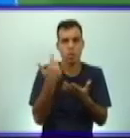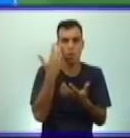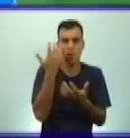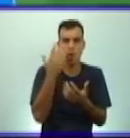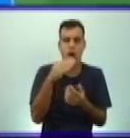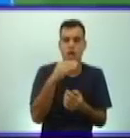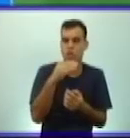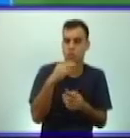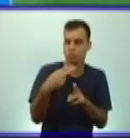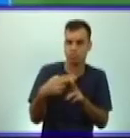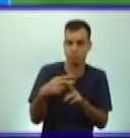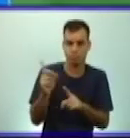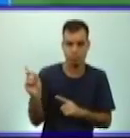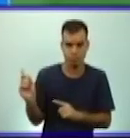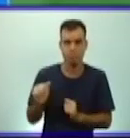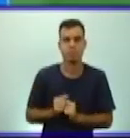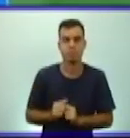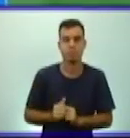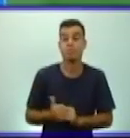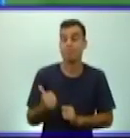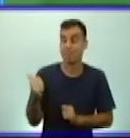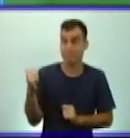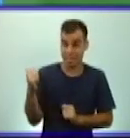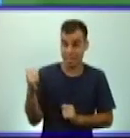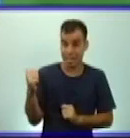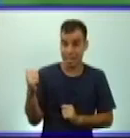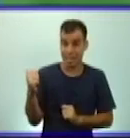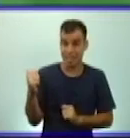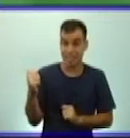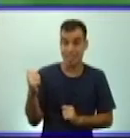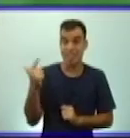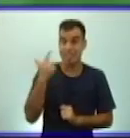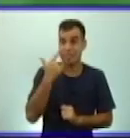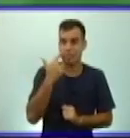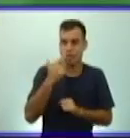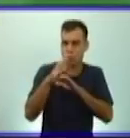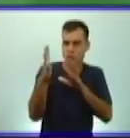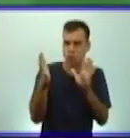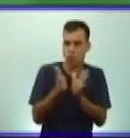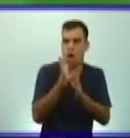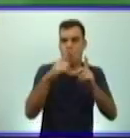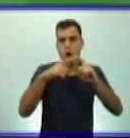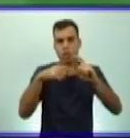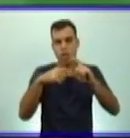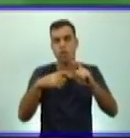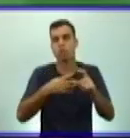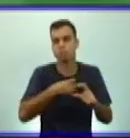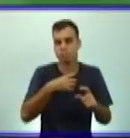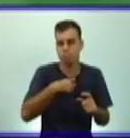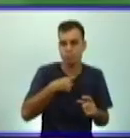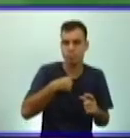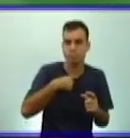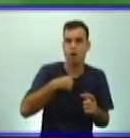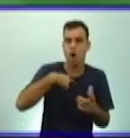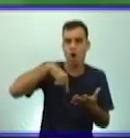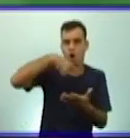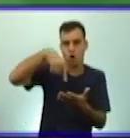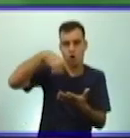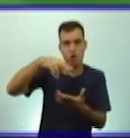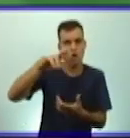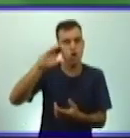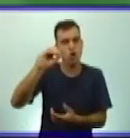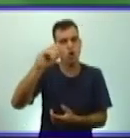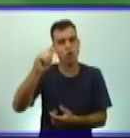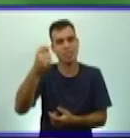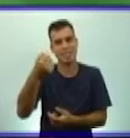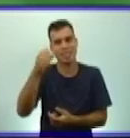En esta bibliografía aparece todo este contenido que trata sobre la rotación de los cuerpos y ya